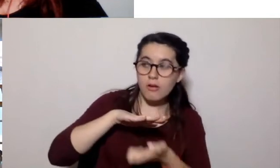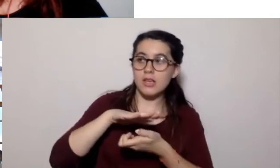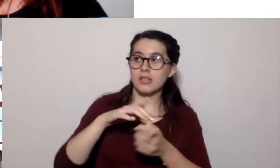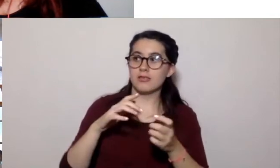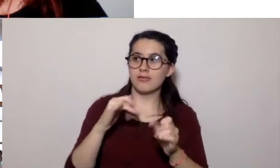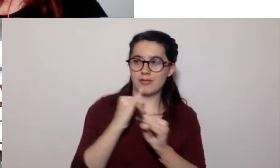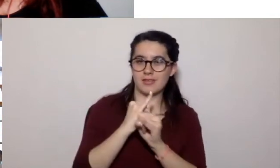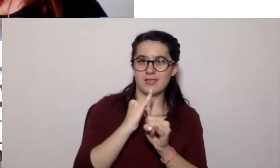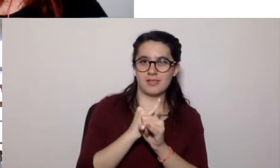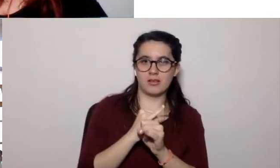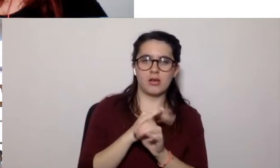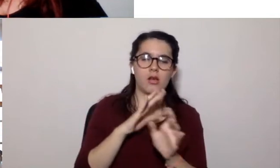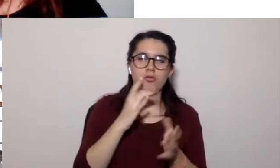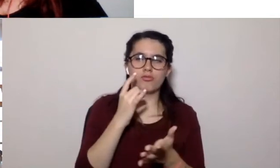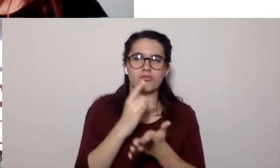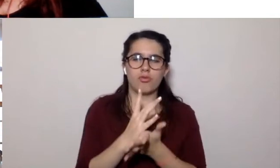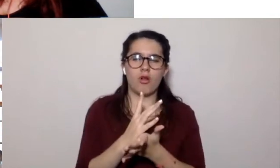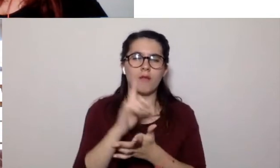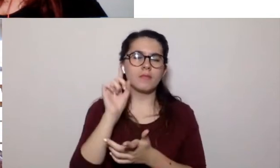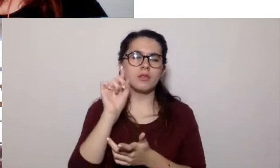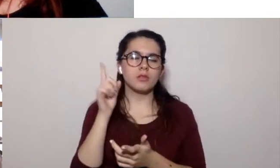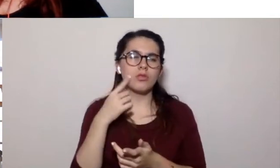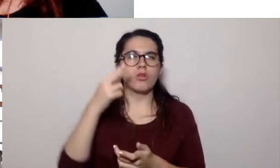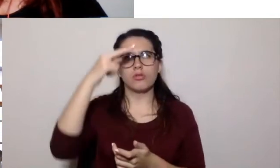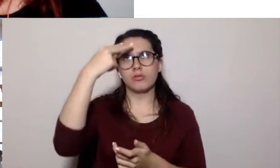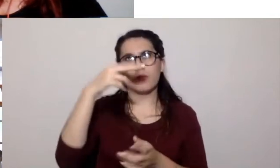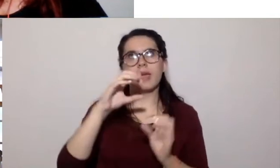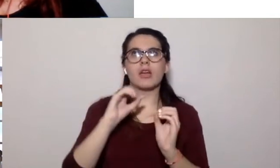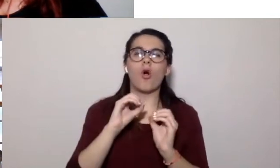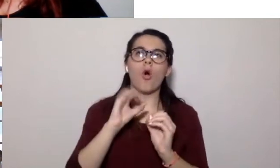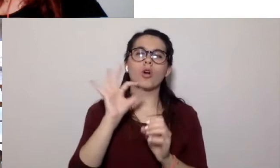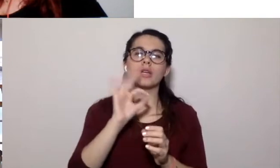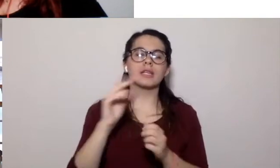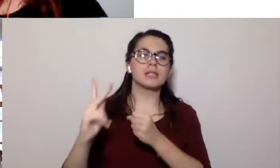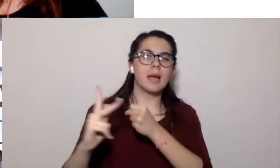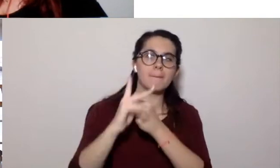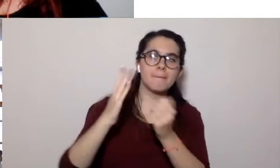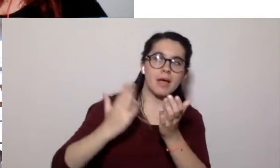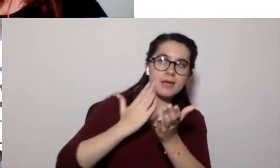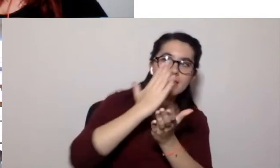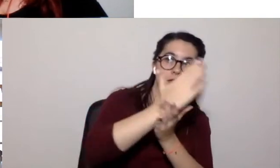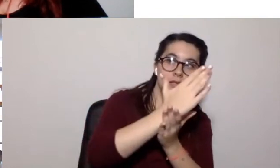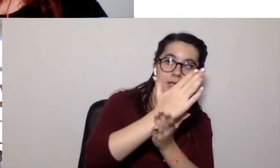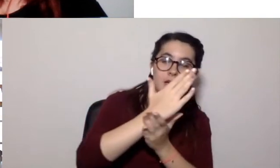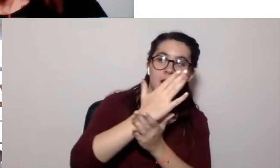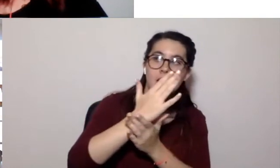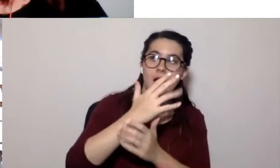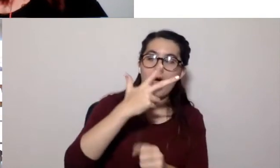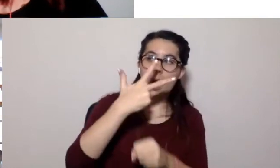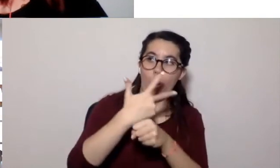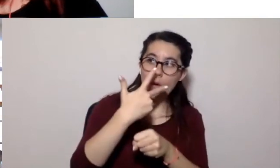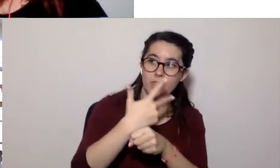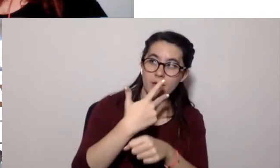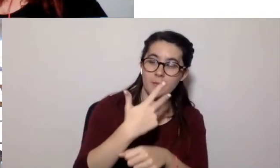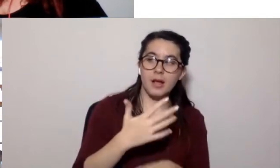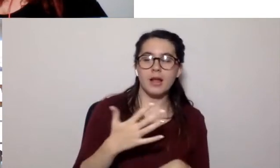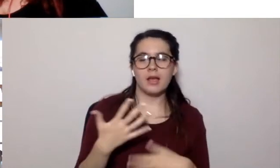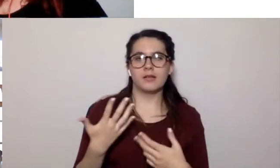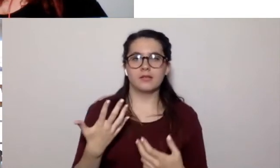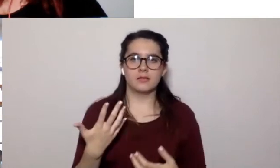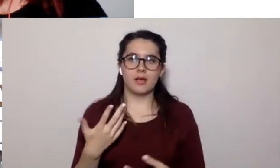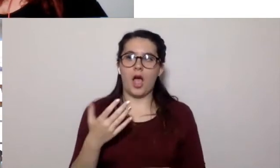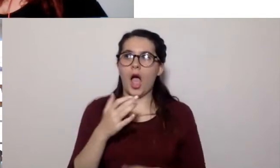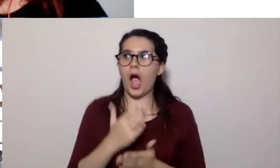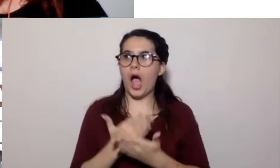teníamos solo jóvenes de México, o si íbamos a Guatemala, solo jóvenes de Guatemala. Y ahorita tenemos de Chile,